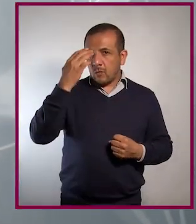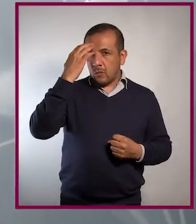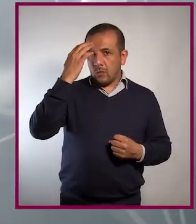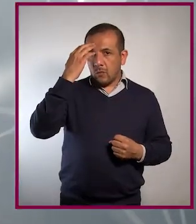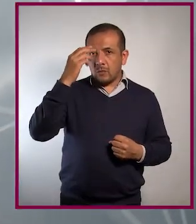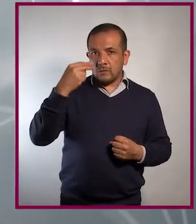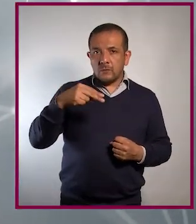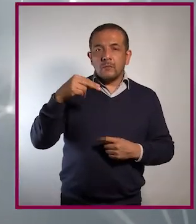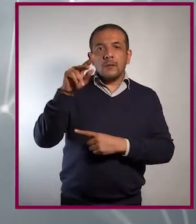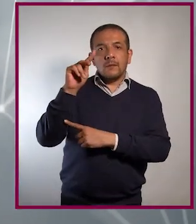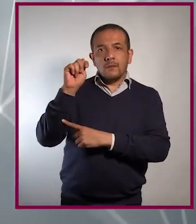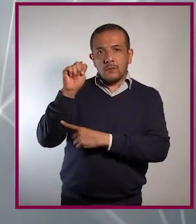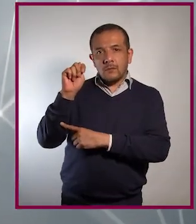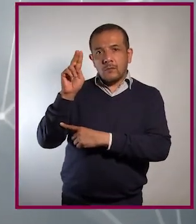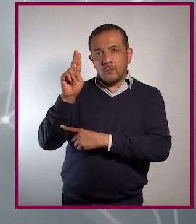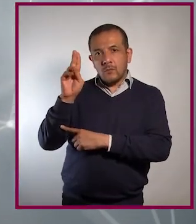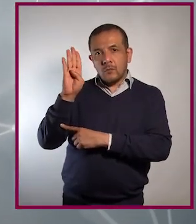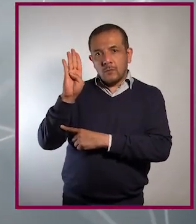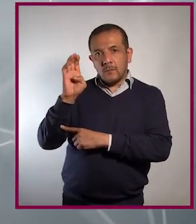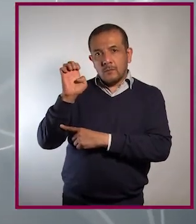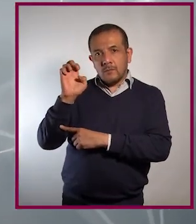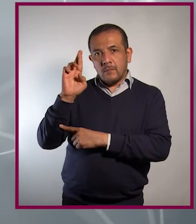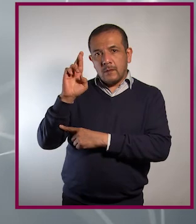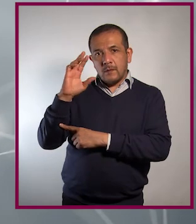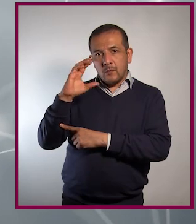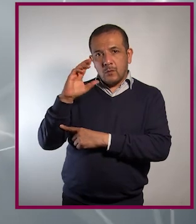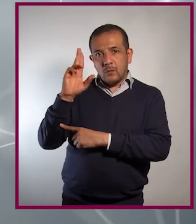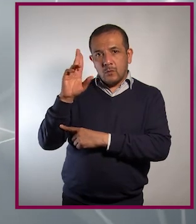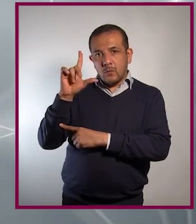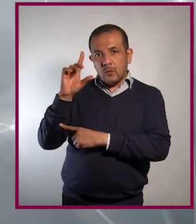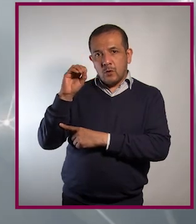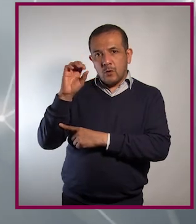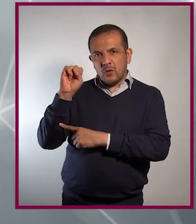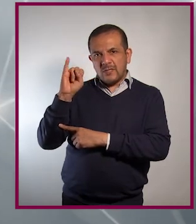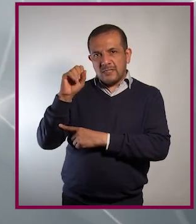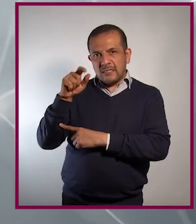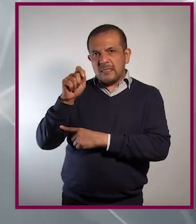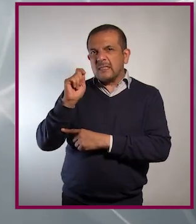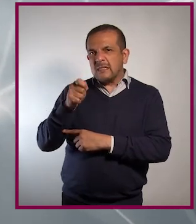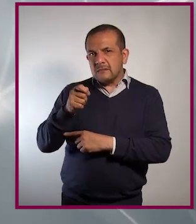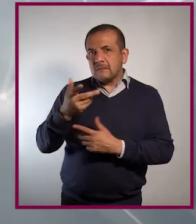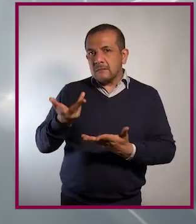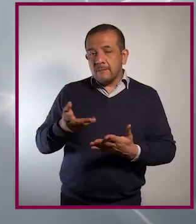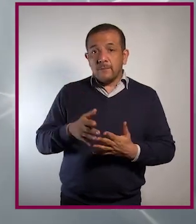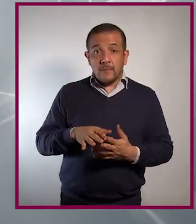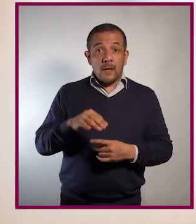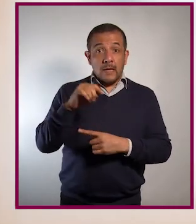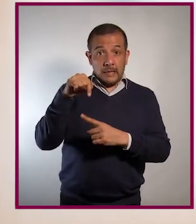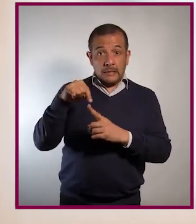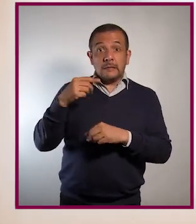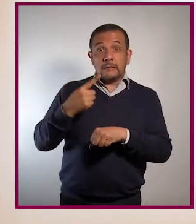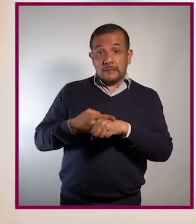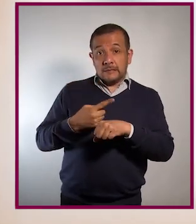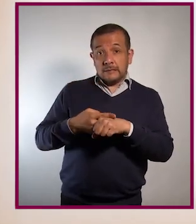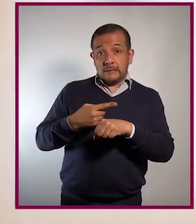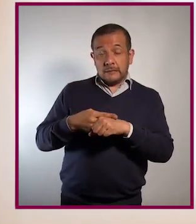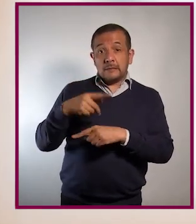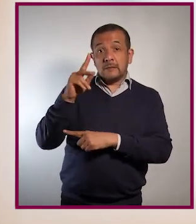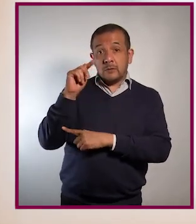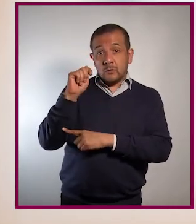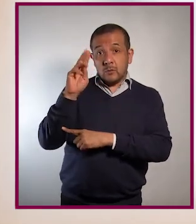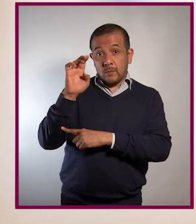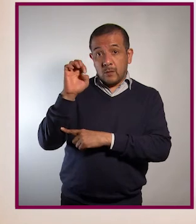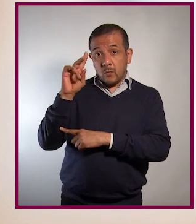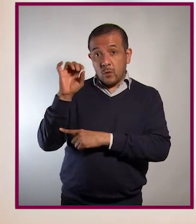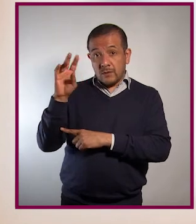Seguramente has escuchado hablar sobre la tuberculosis, pero ¿sabes de dónde viene? Conozcamos un poco de su historia. La tuberculosis